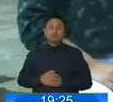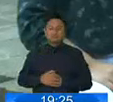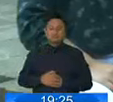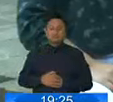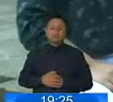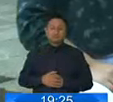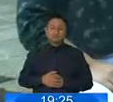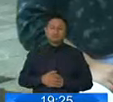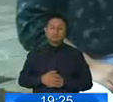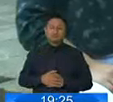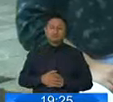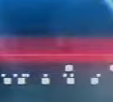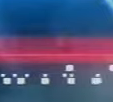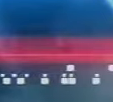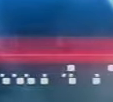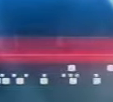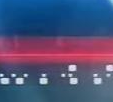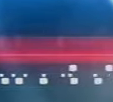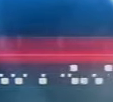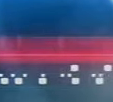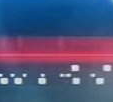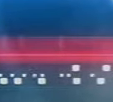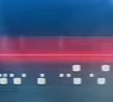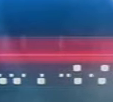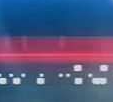informó Carolina Asante.